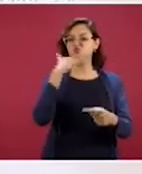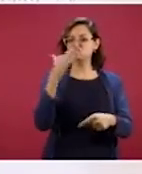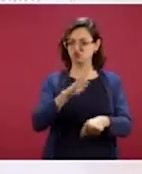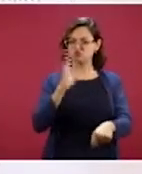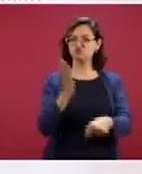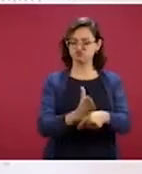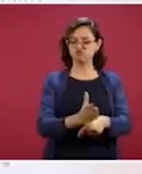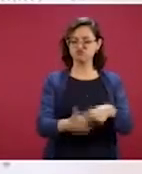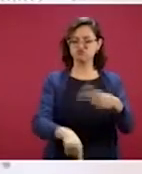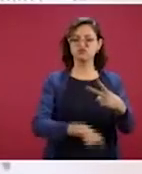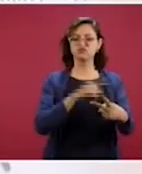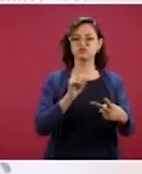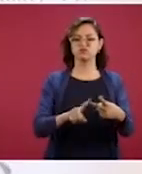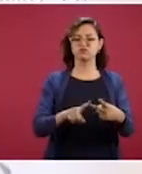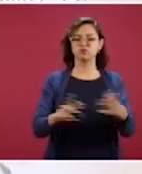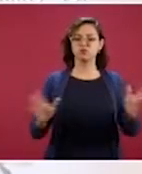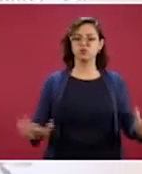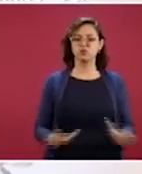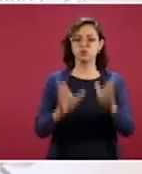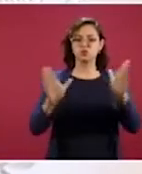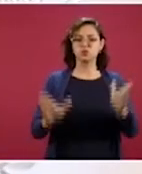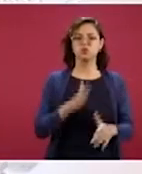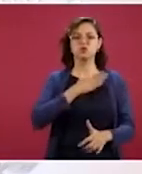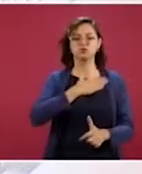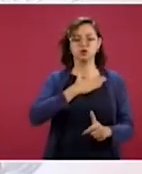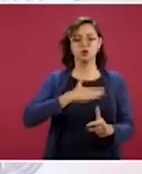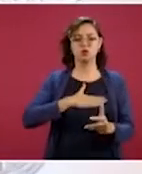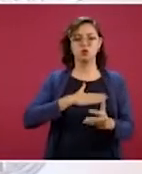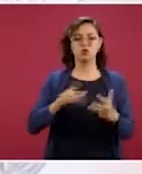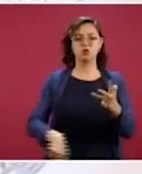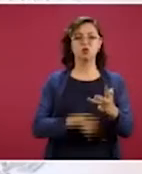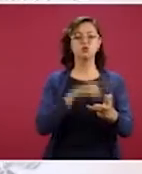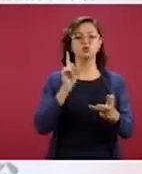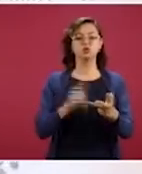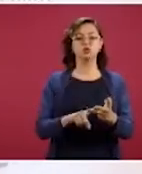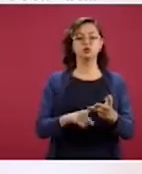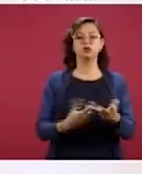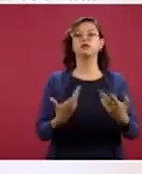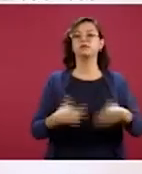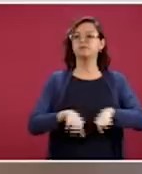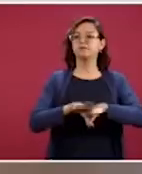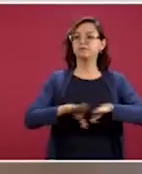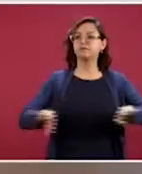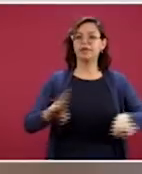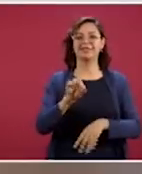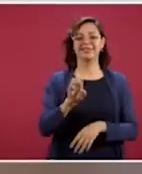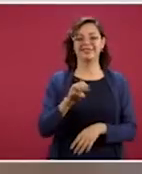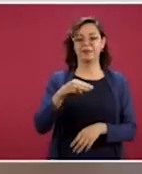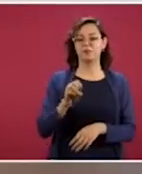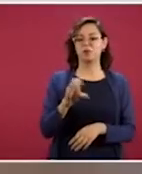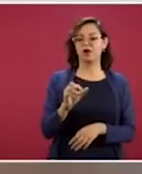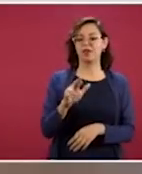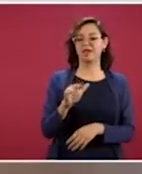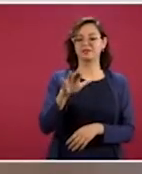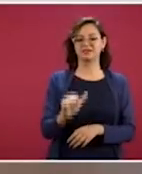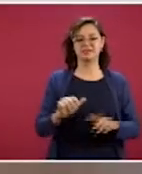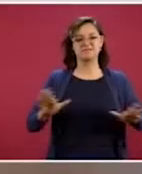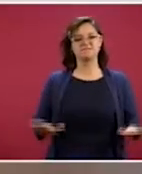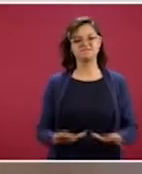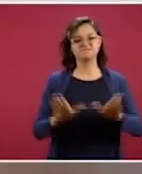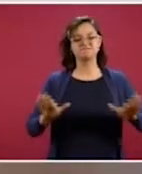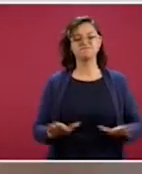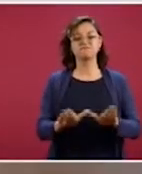que promueve la justicia, que impulsa la democracia, y ya en los